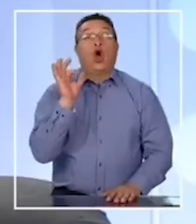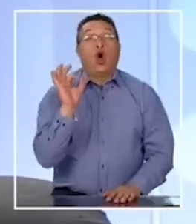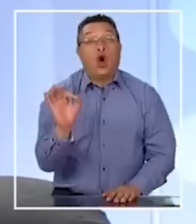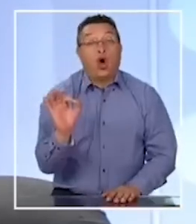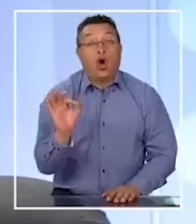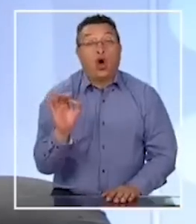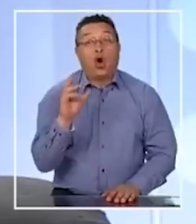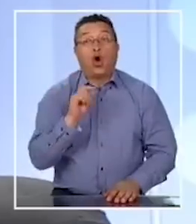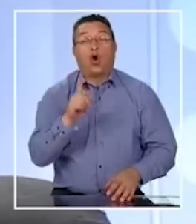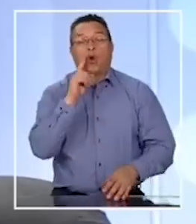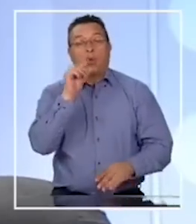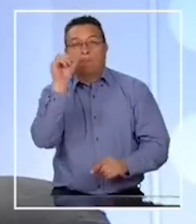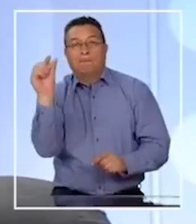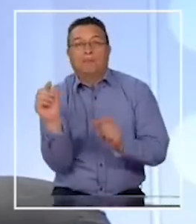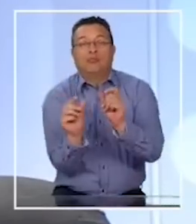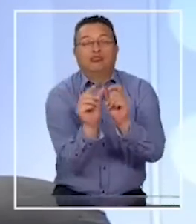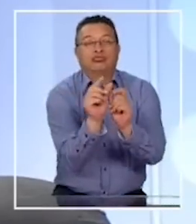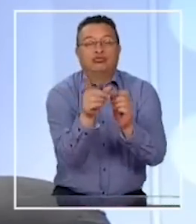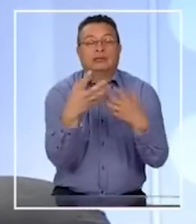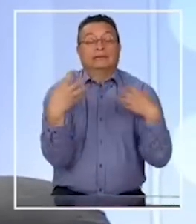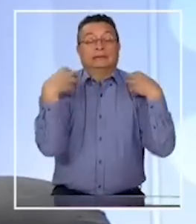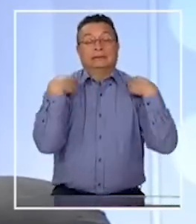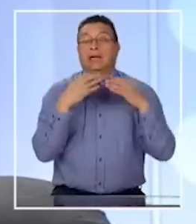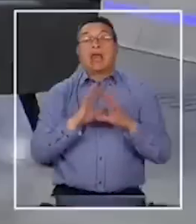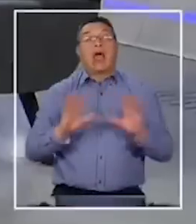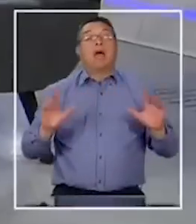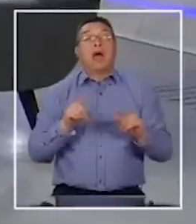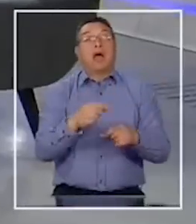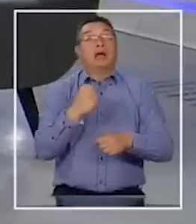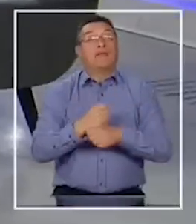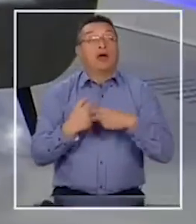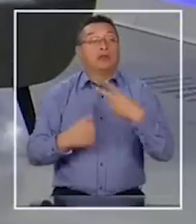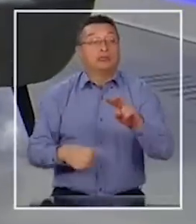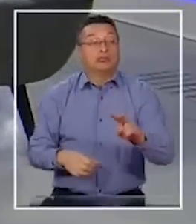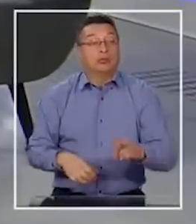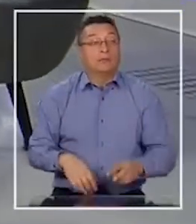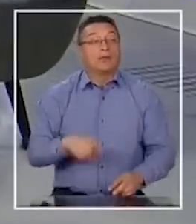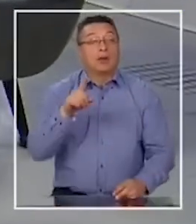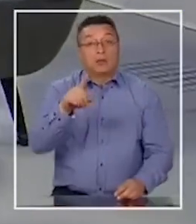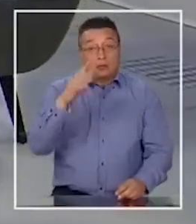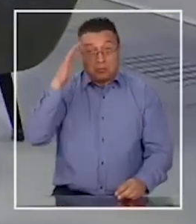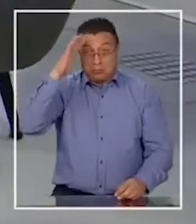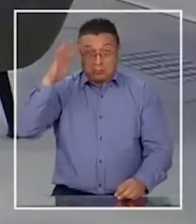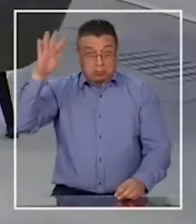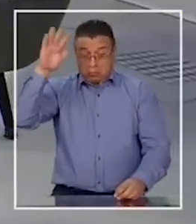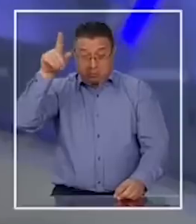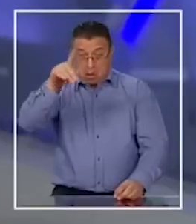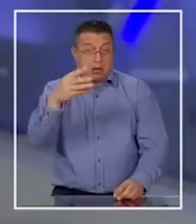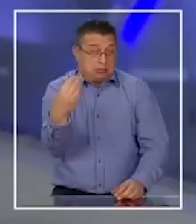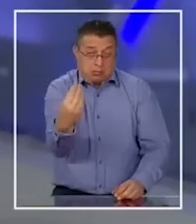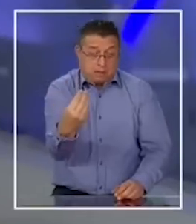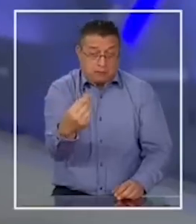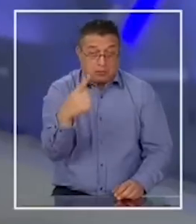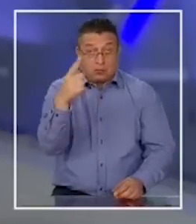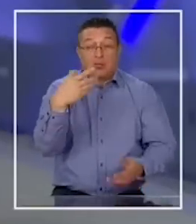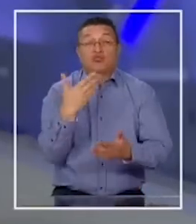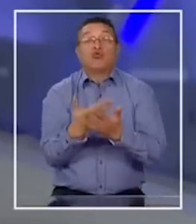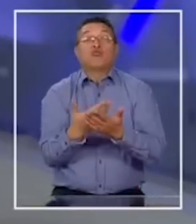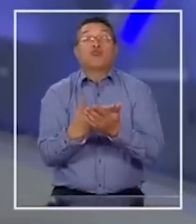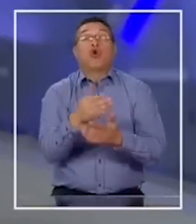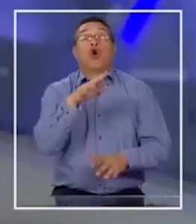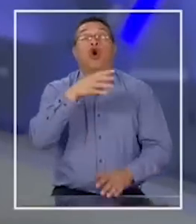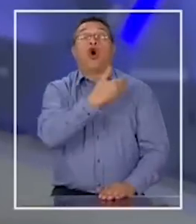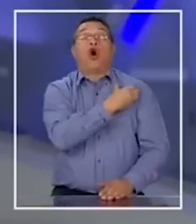la El eslabón que le toca en su cadena es una teoría razonable que usualmente lo usa el gobierno para